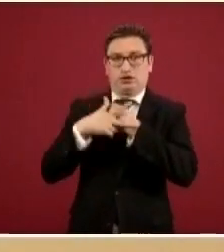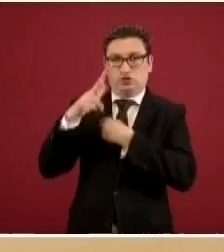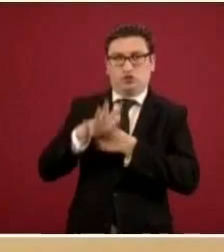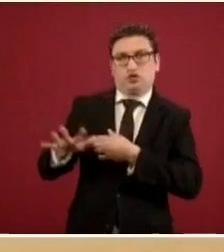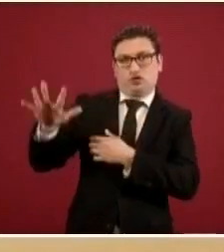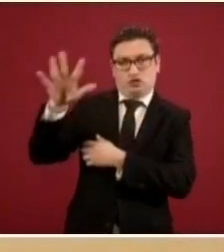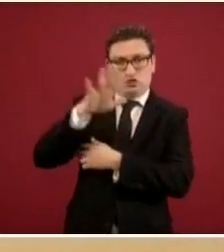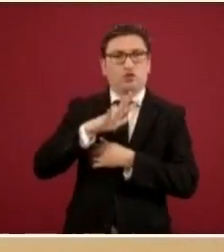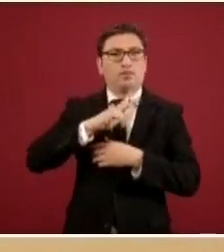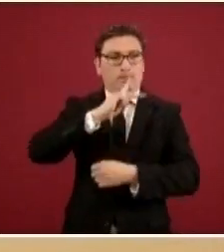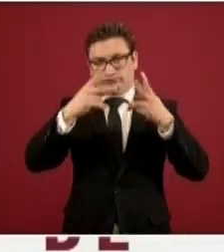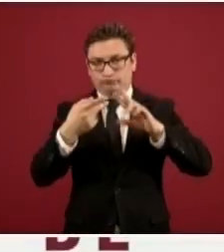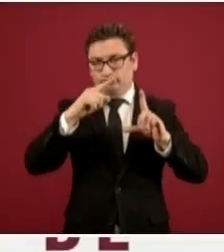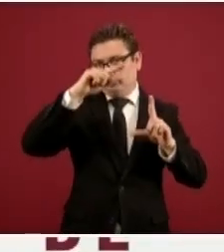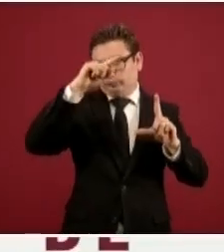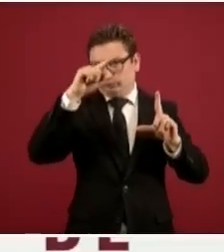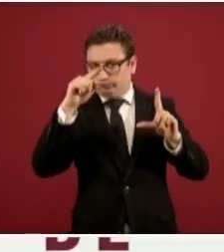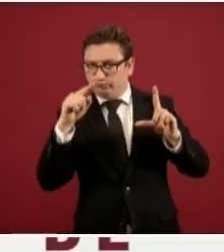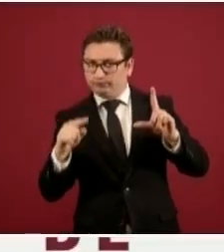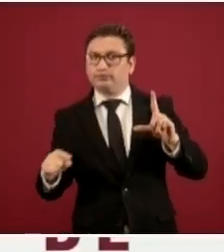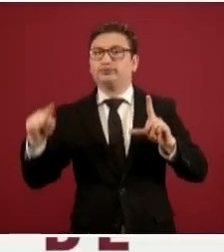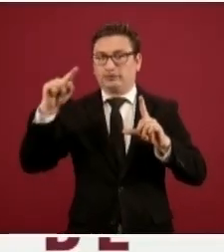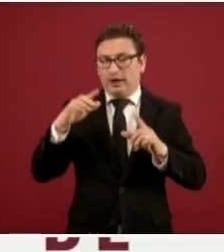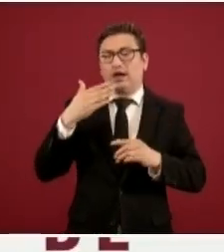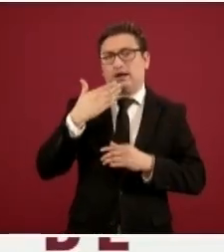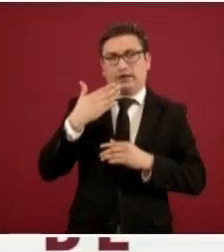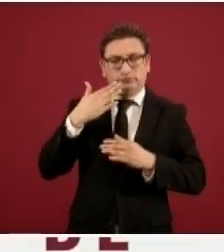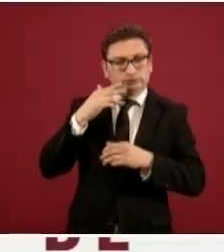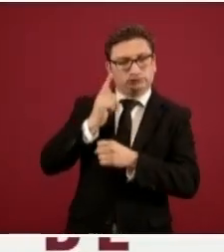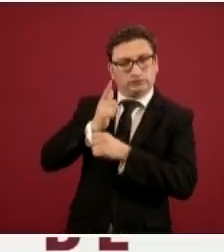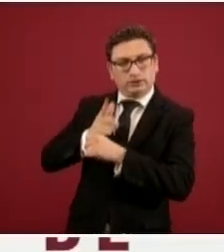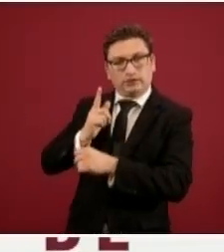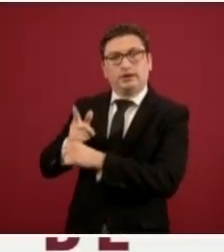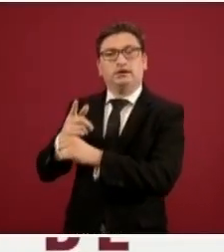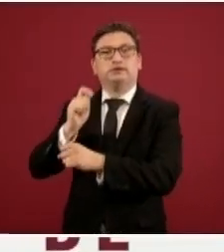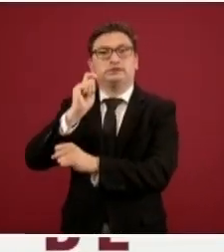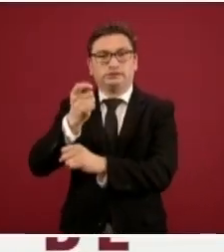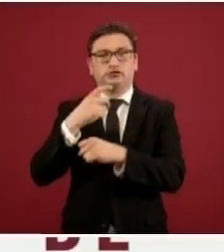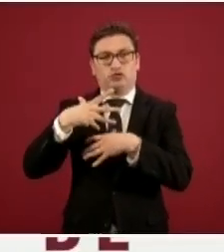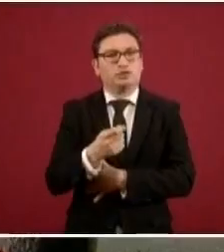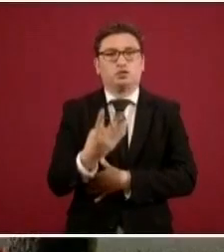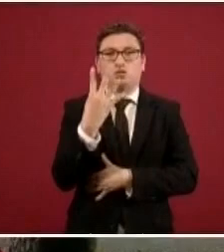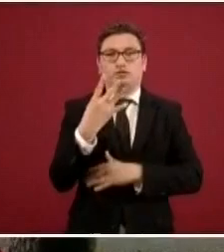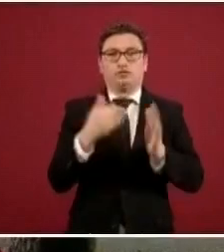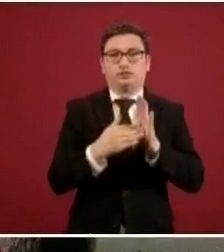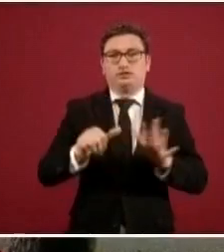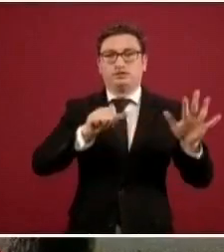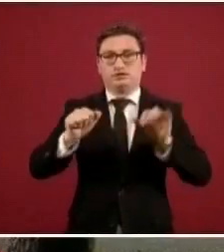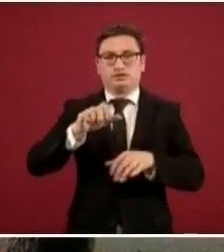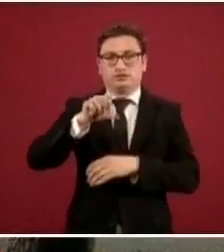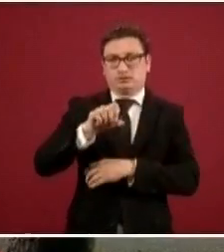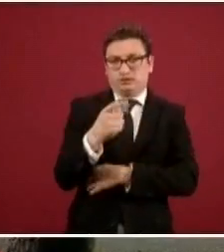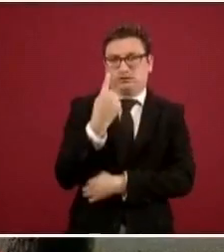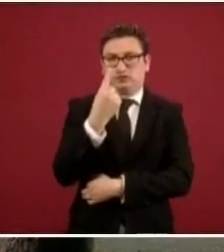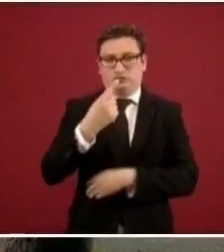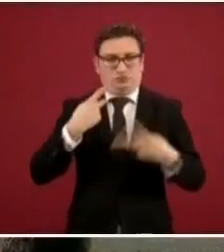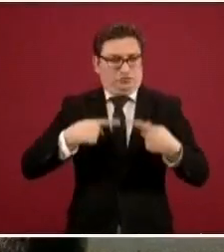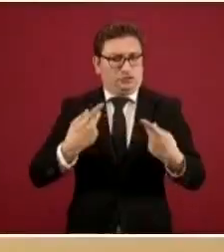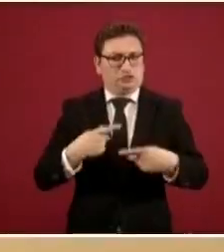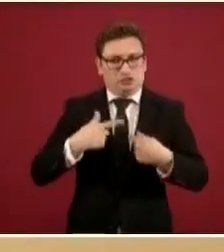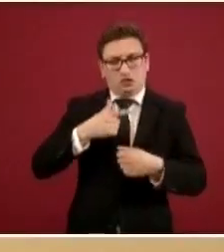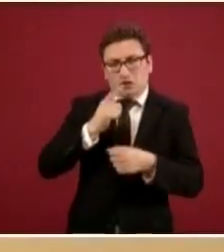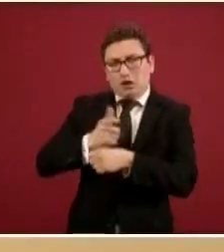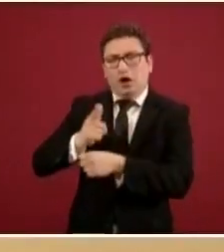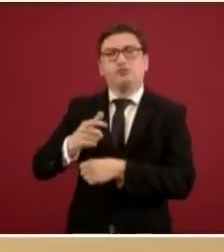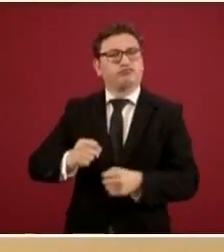el director de epidemiología josé luis salom ya expuso que la letalidad entre personas mayores de 60 años subió a